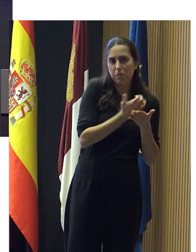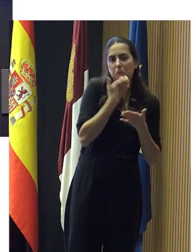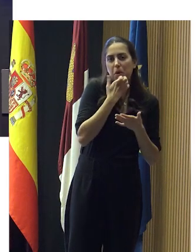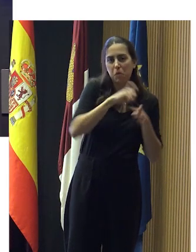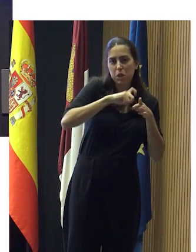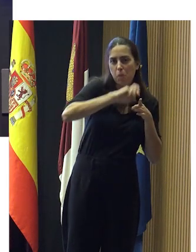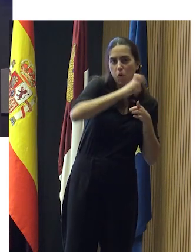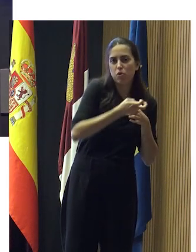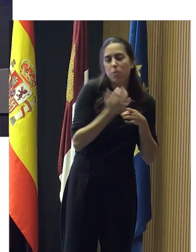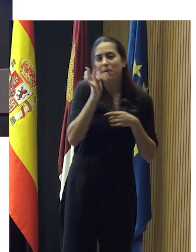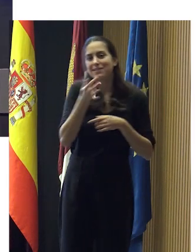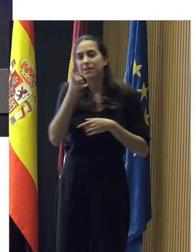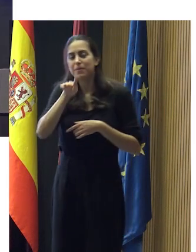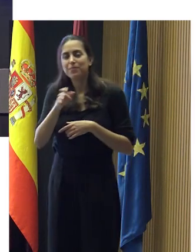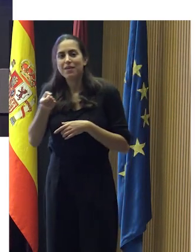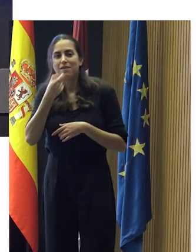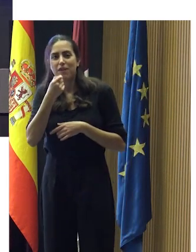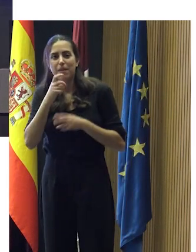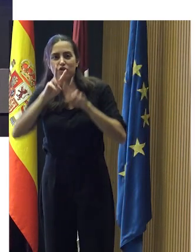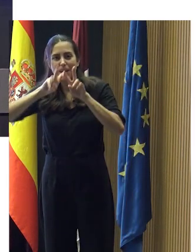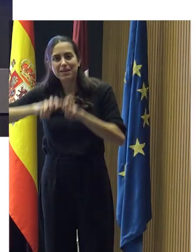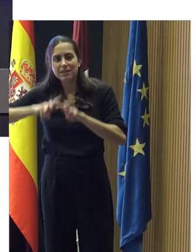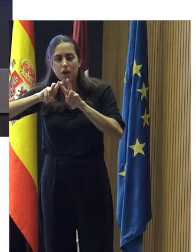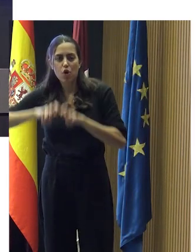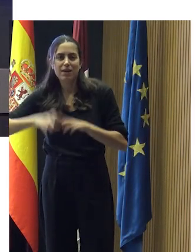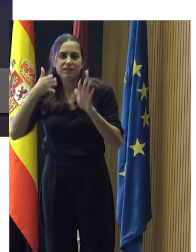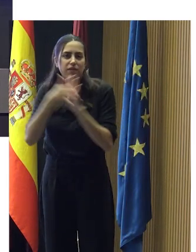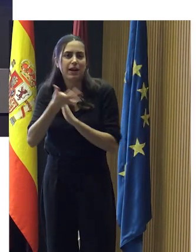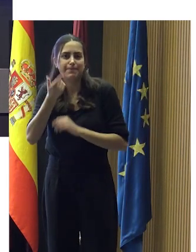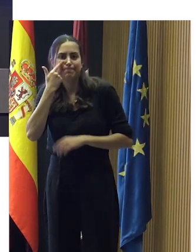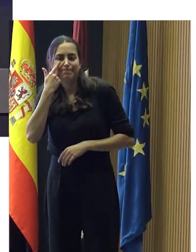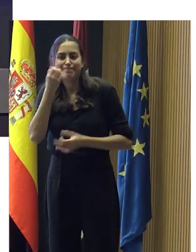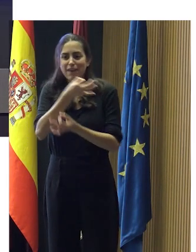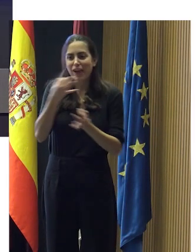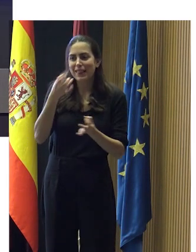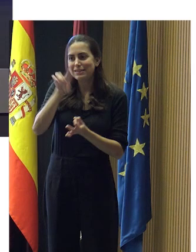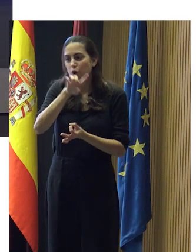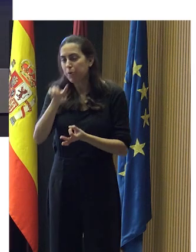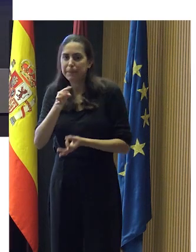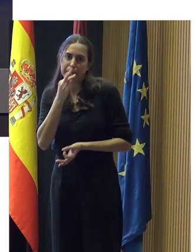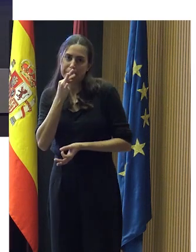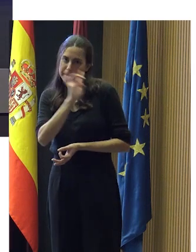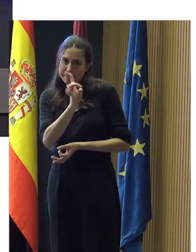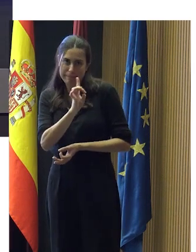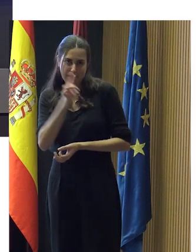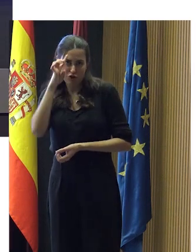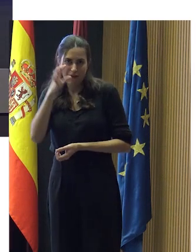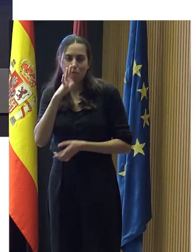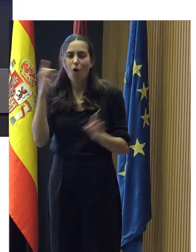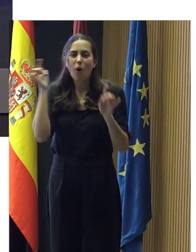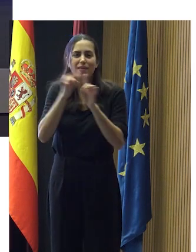tumorales como fármacos investigacionales, que aún no se sabe si son eficientes o no, porque el objetivo, como he dicho, siempre va a